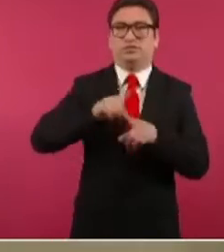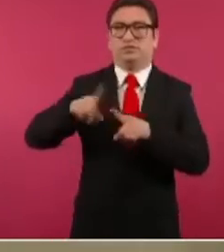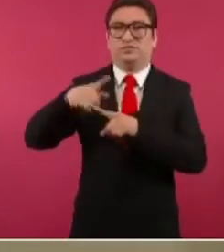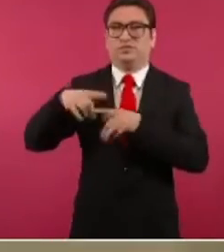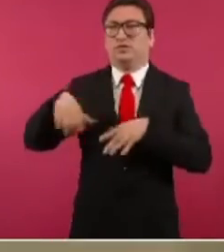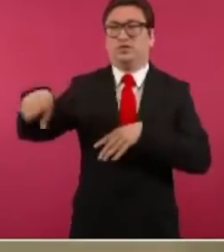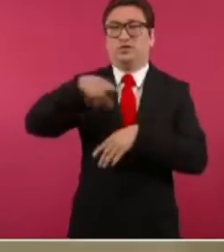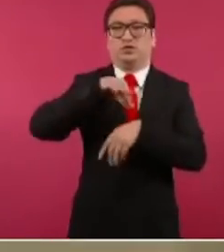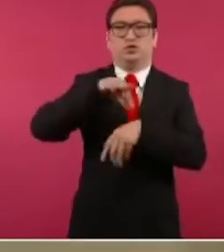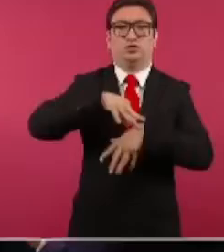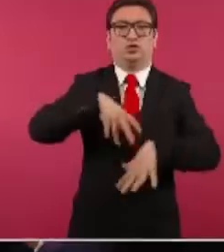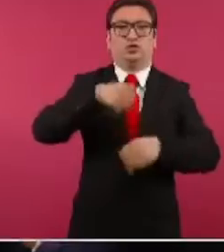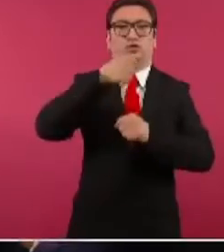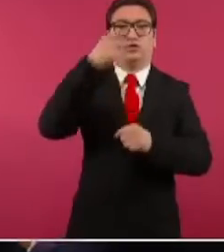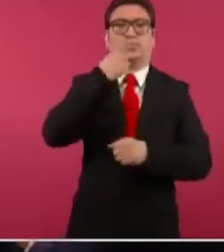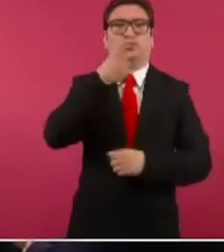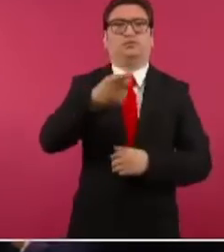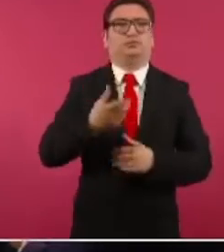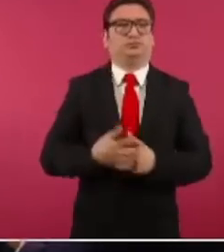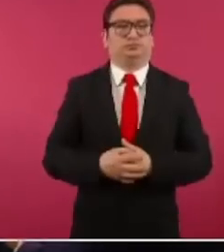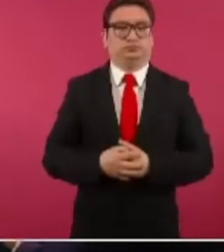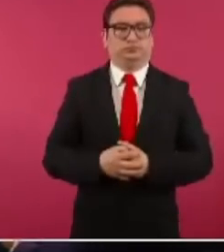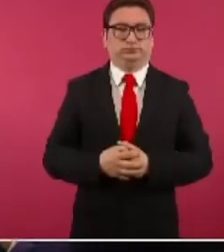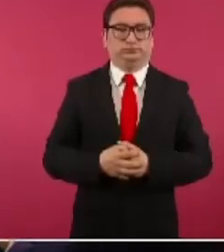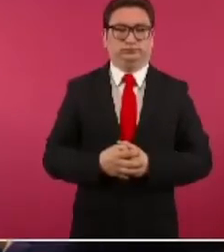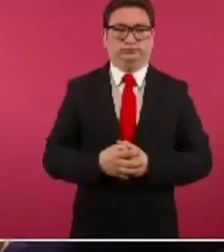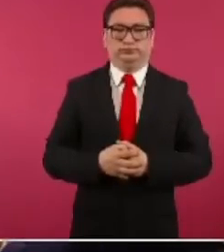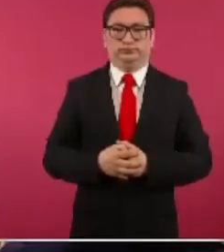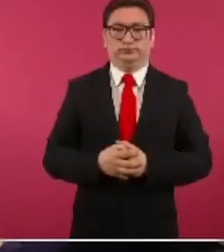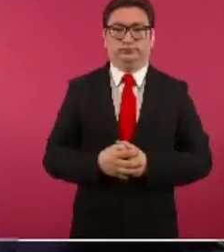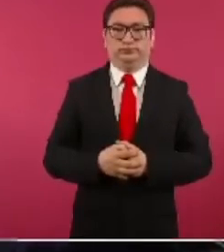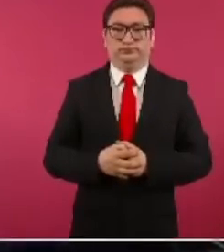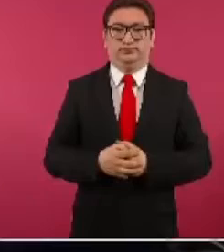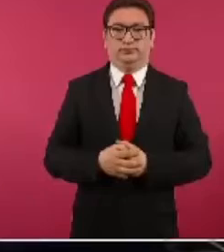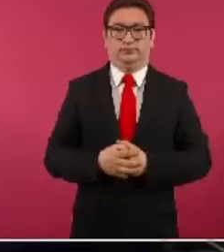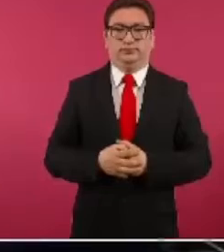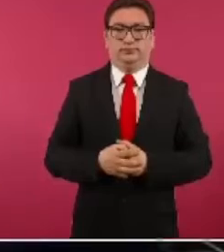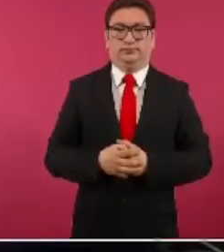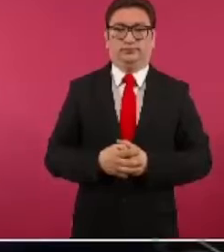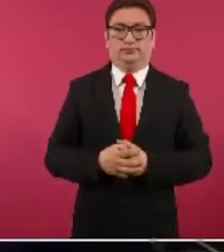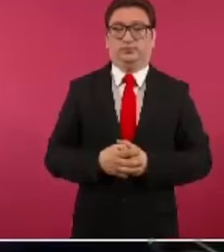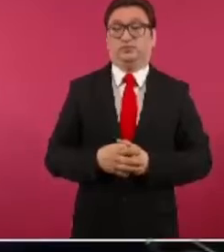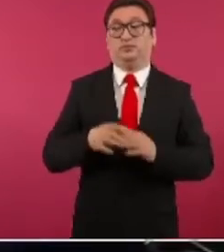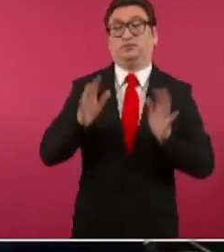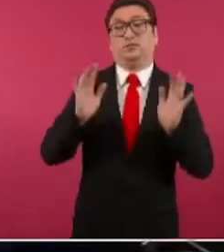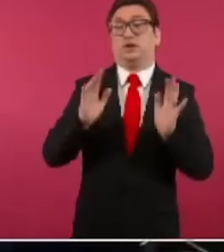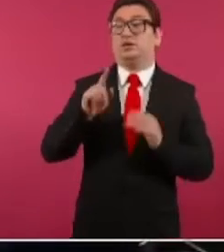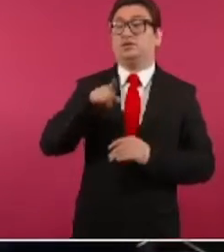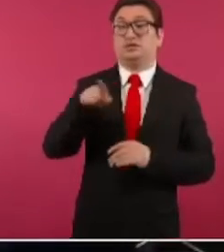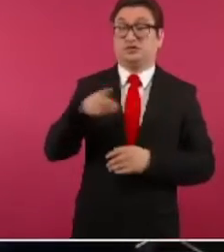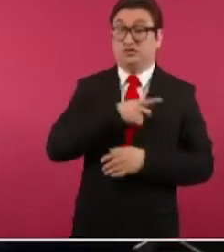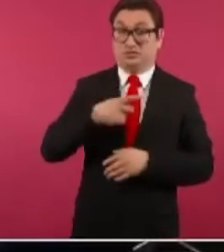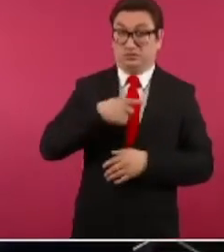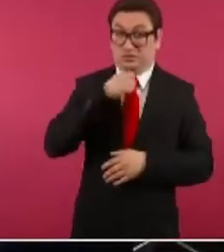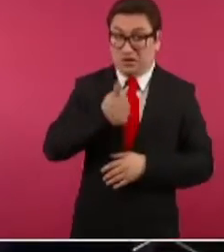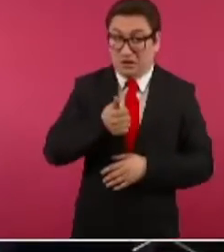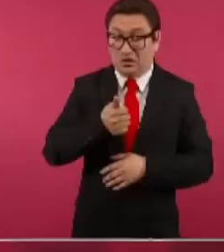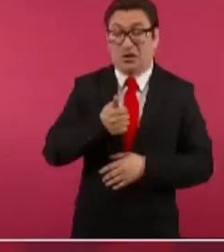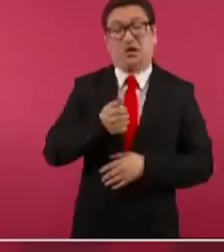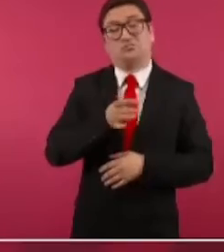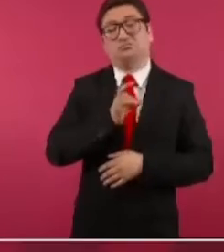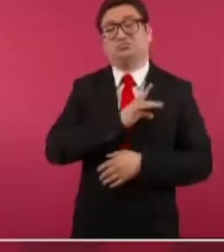de médicos en este hospital? Pues mire, el que nada debe, nada teme.